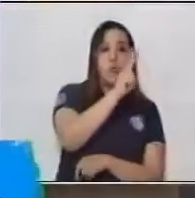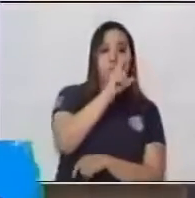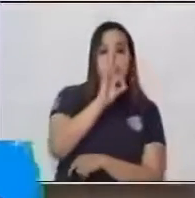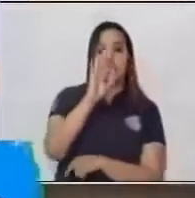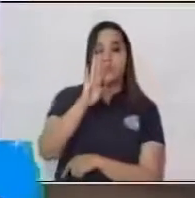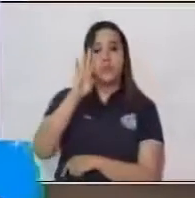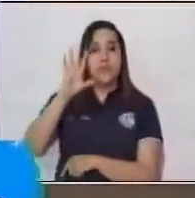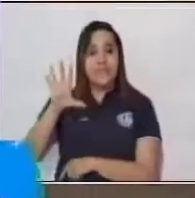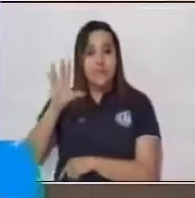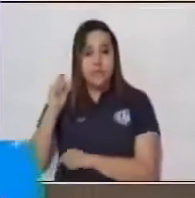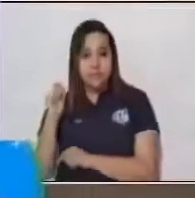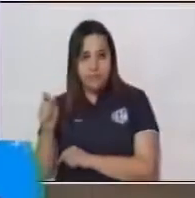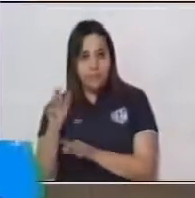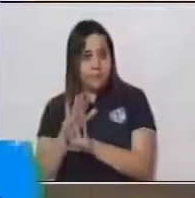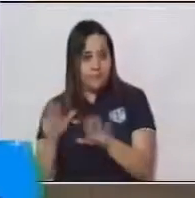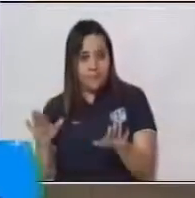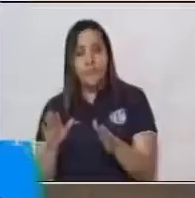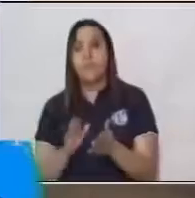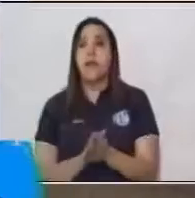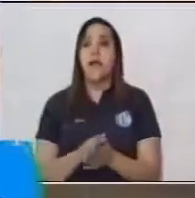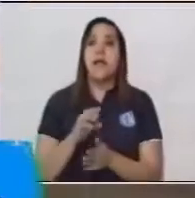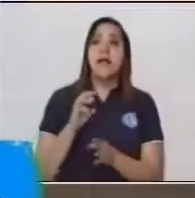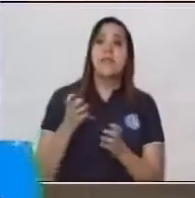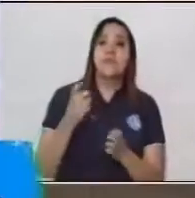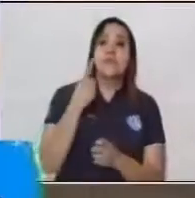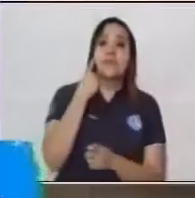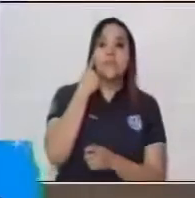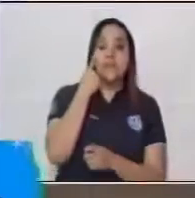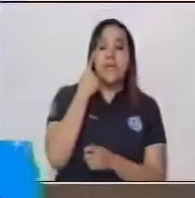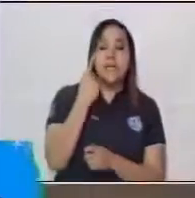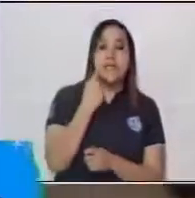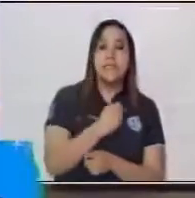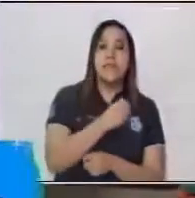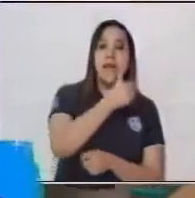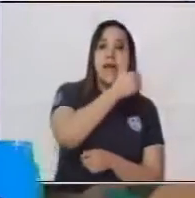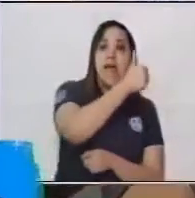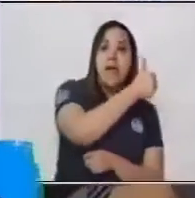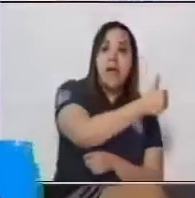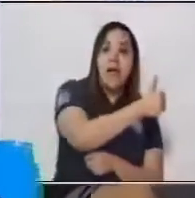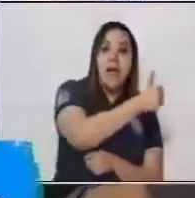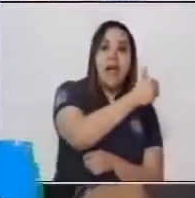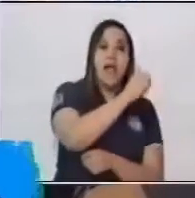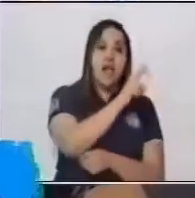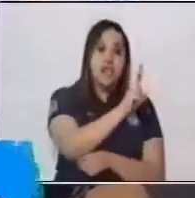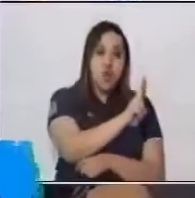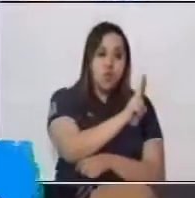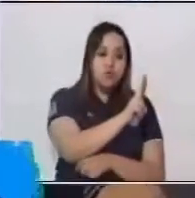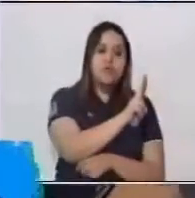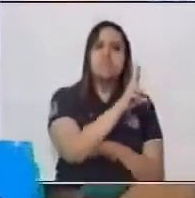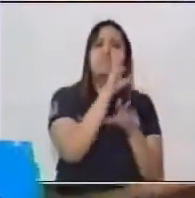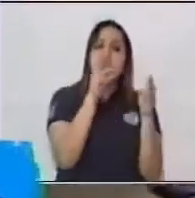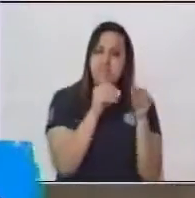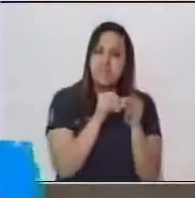La posición 2 o nuestro término 2 es el número 2.